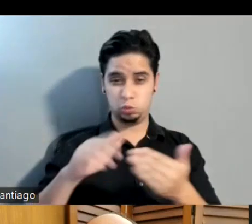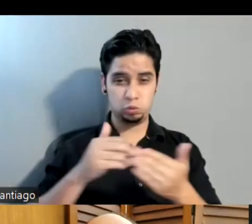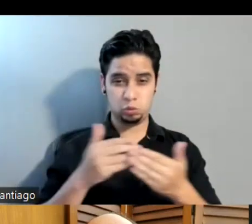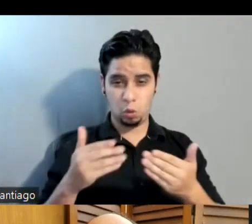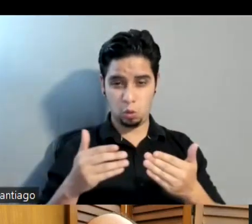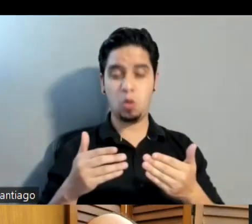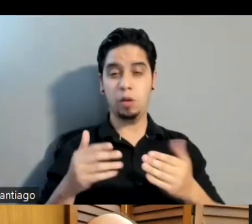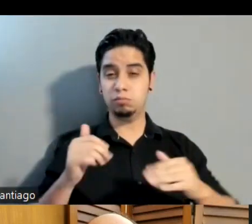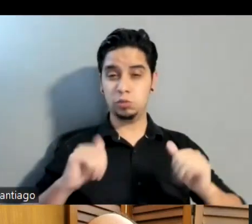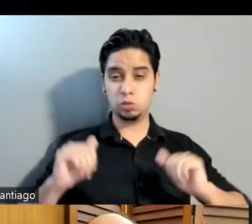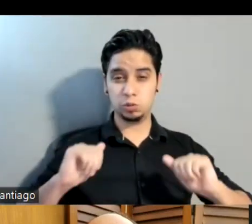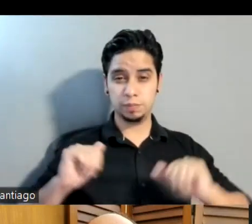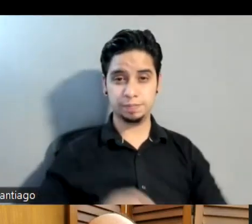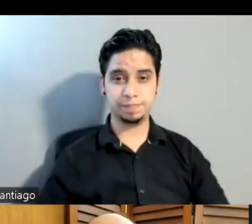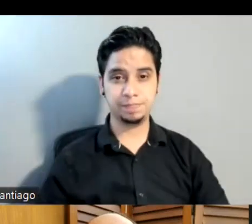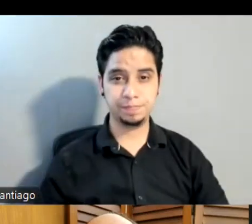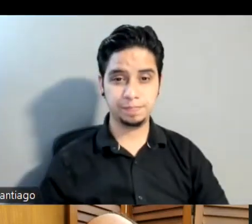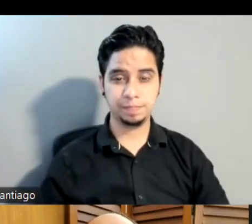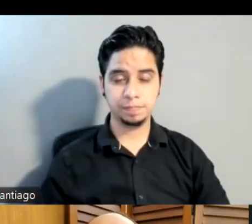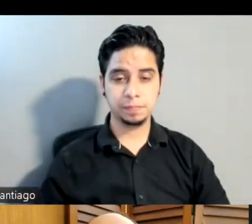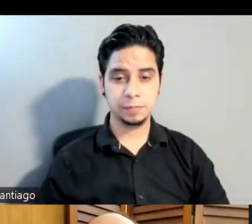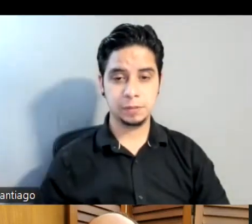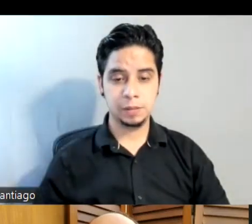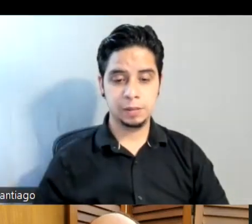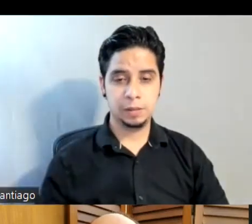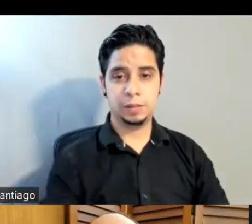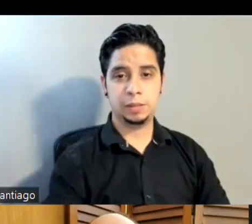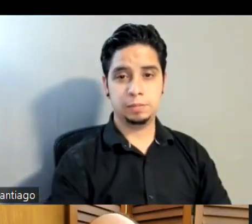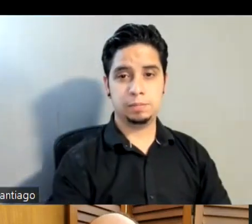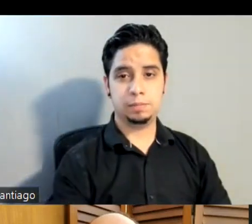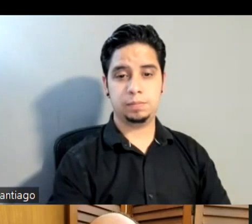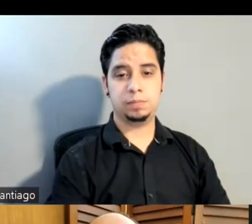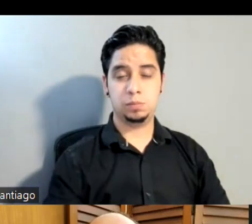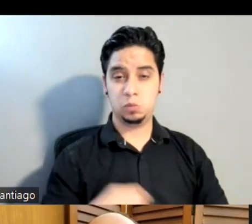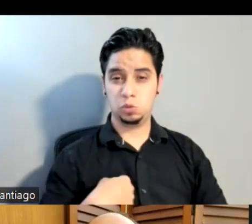el espectáculo. Uh-huh. Bueno, yo en el